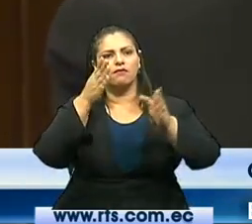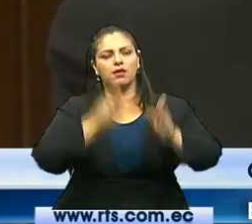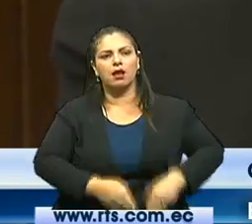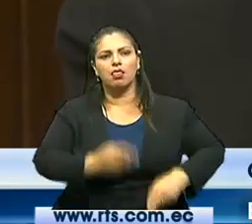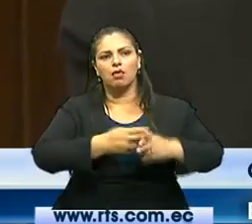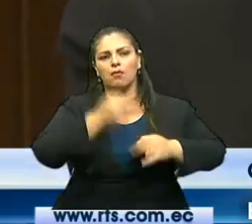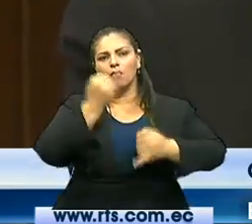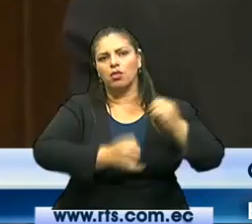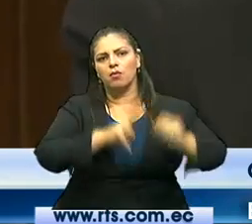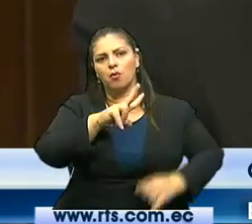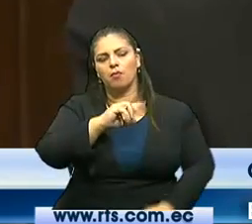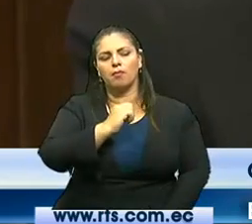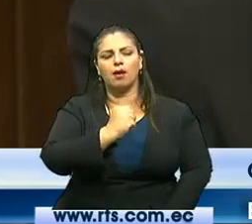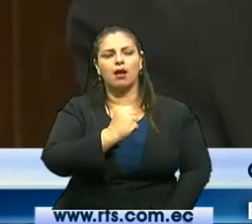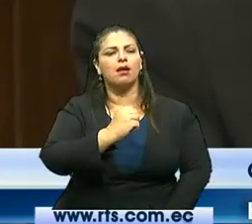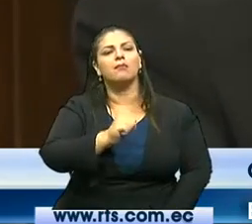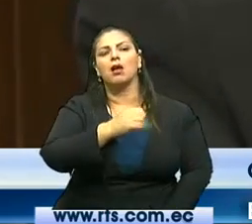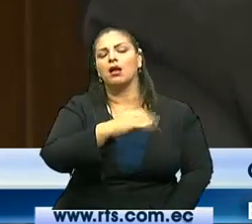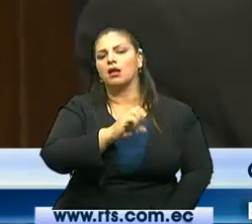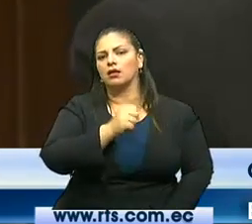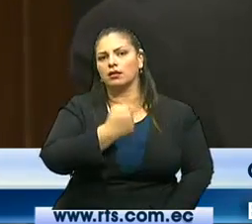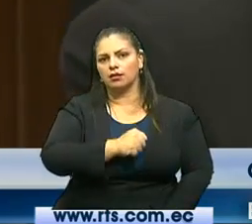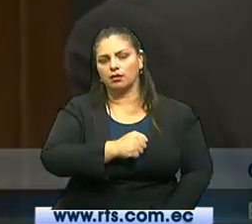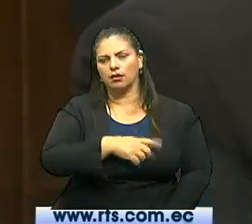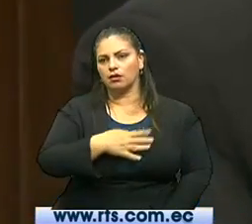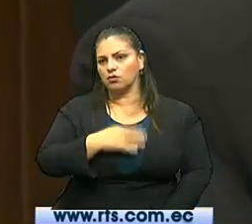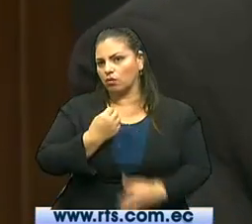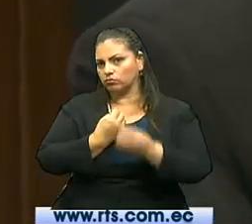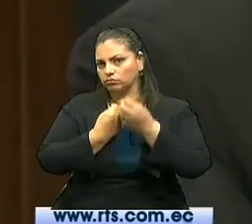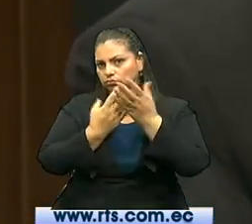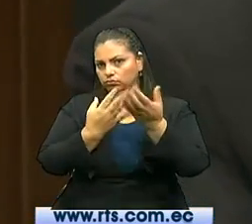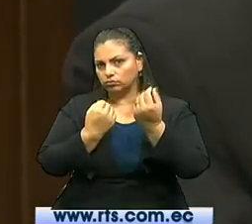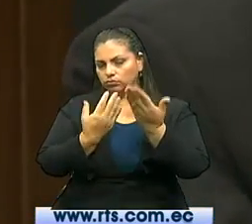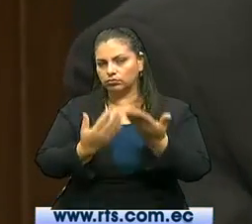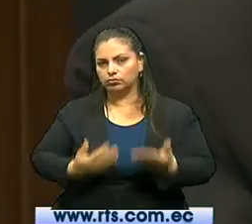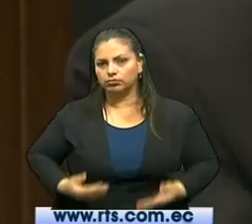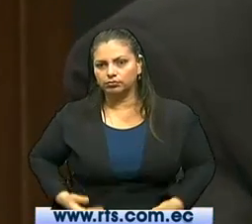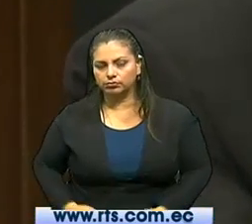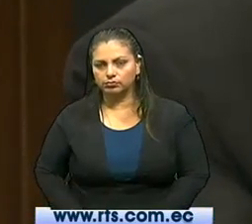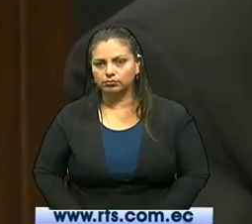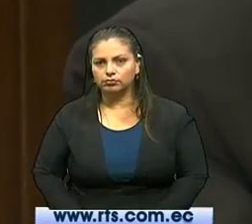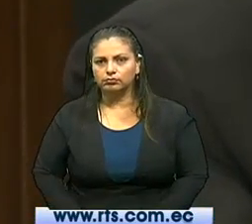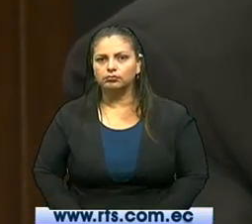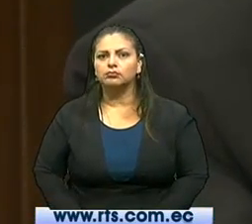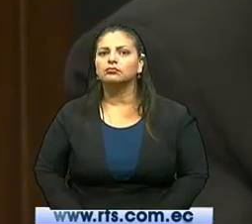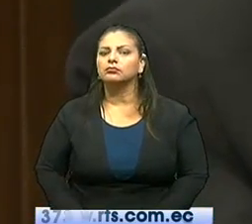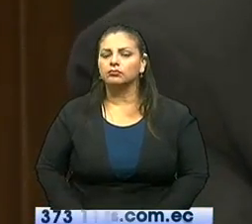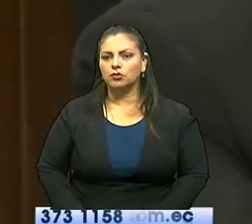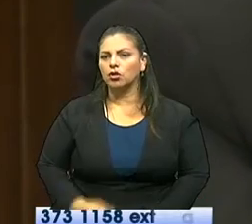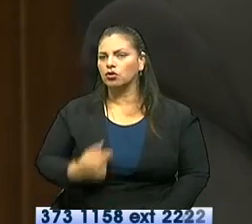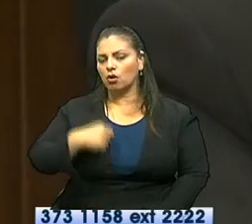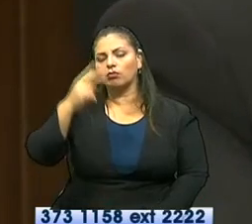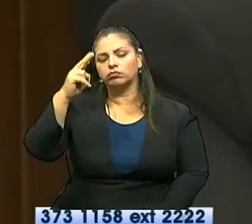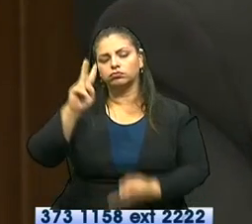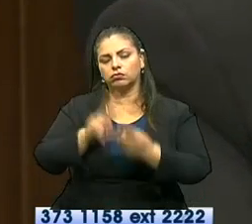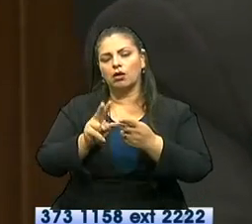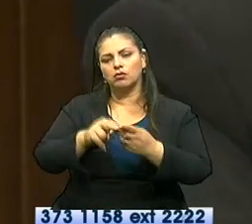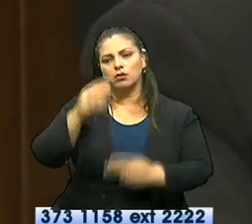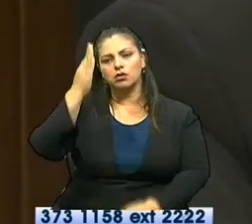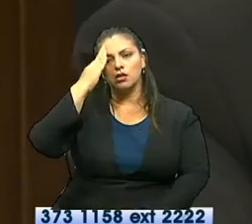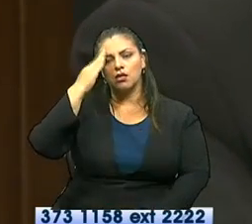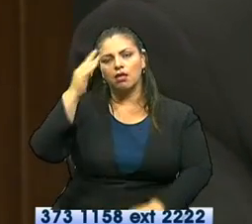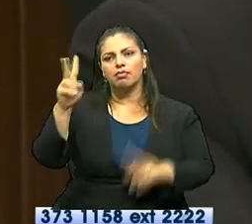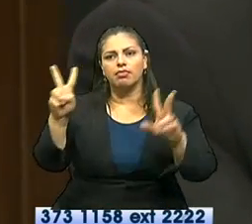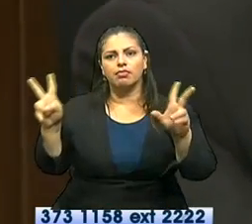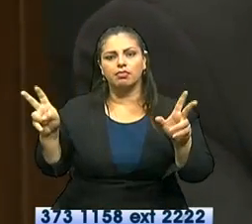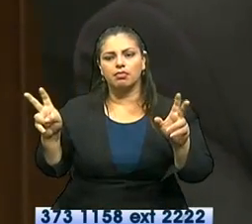más, como resultado de la cooperación eficaz con Odebrecht. Es lo único que yo conozco, pero en mi